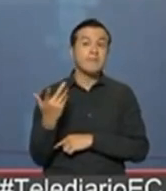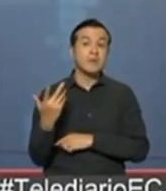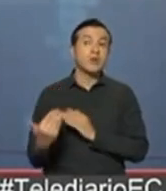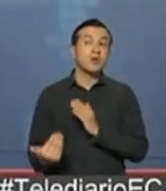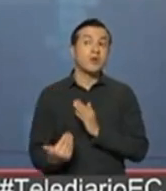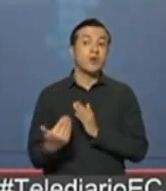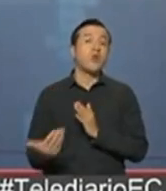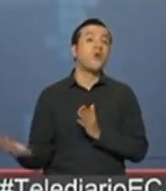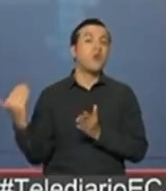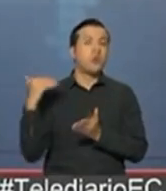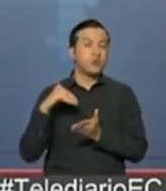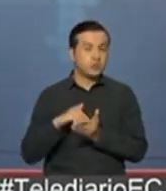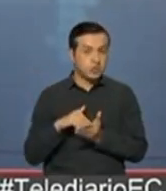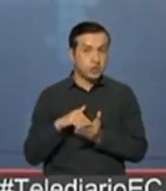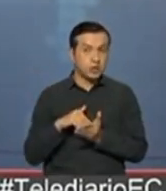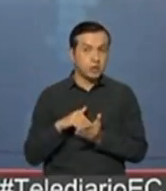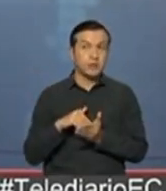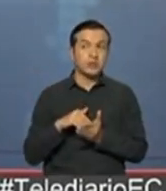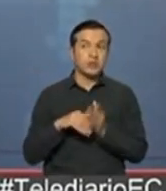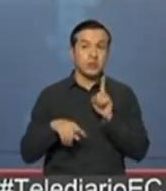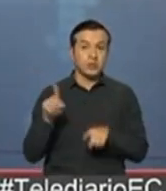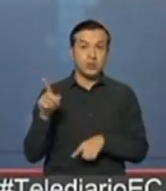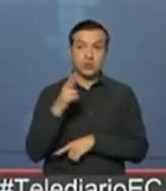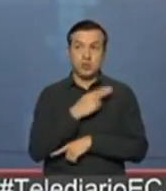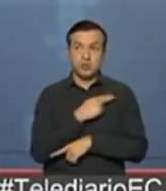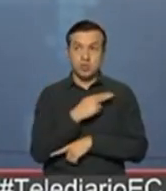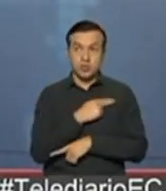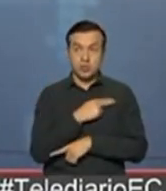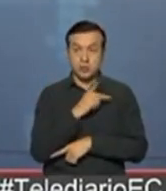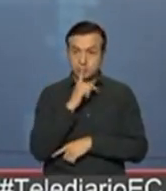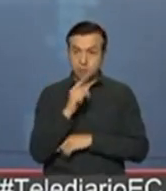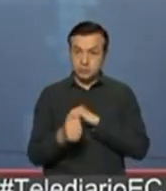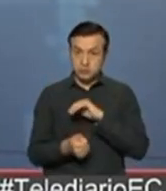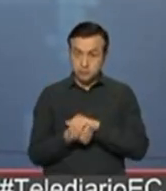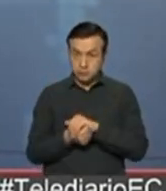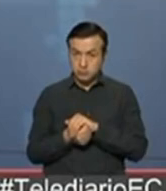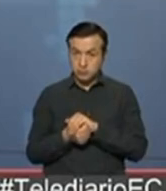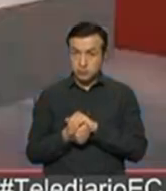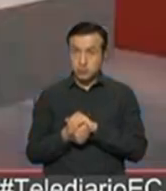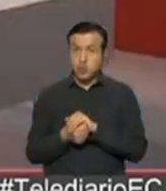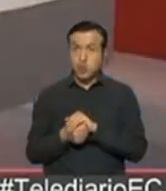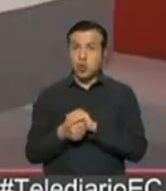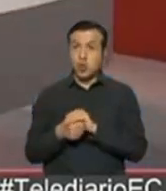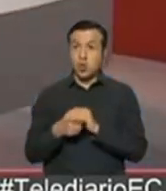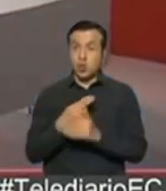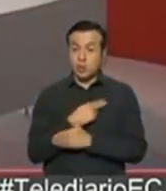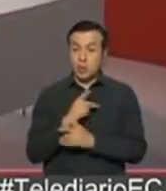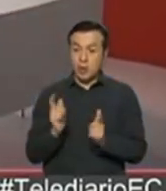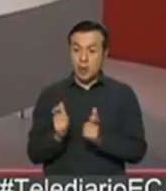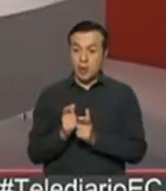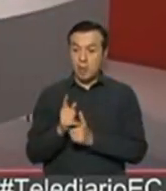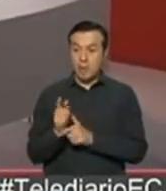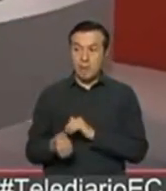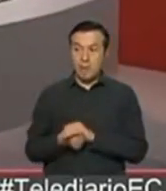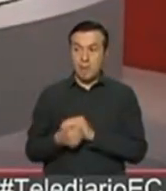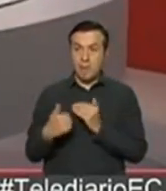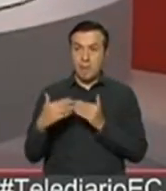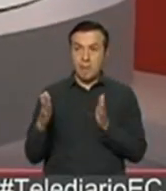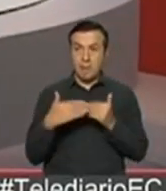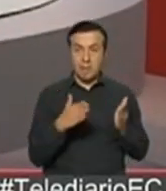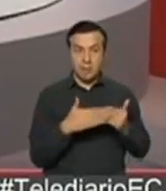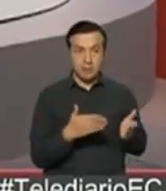abrirse nuevamente las llamadas universidades de garage eso no va a ser digamos no se va a dar paso aquello